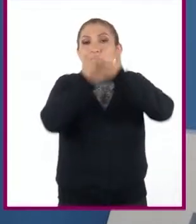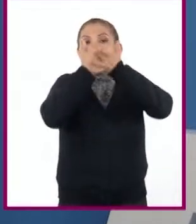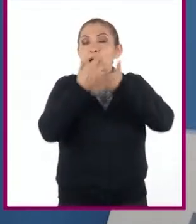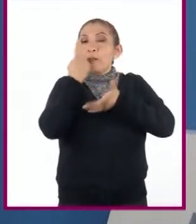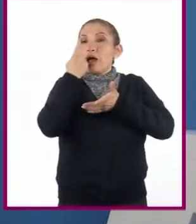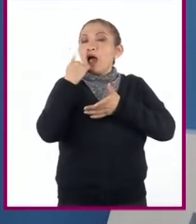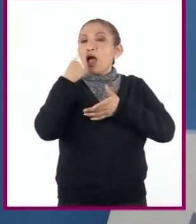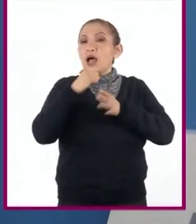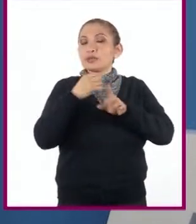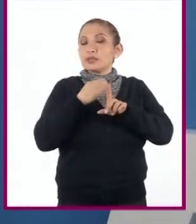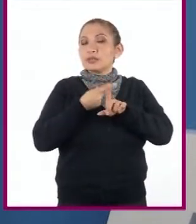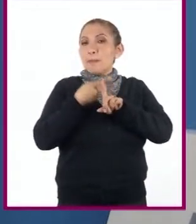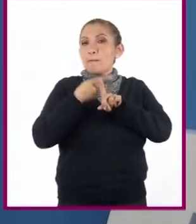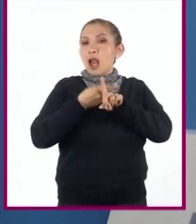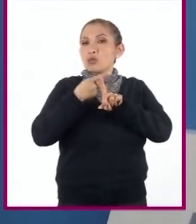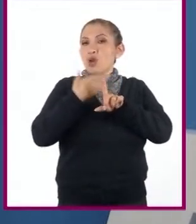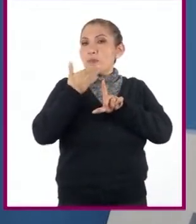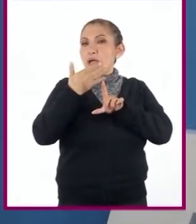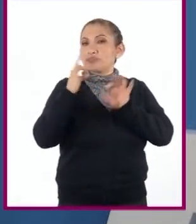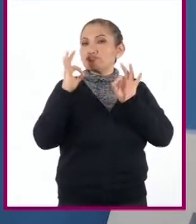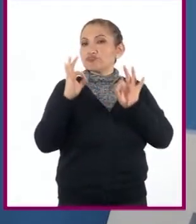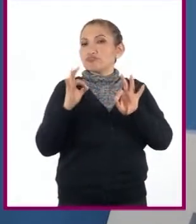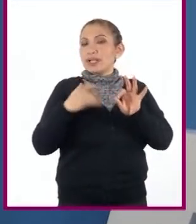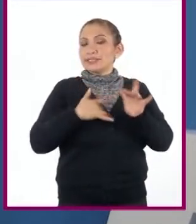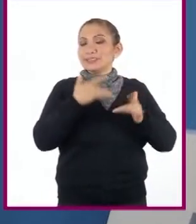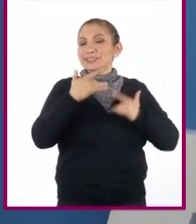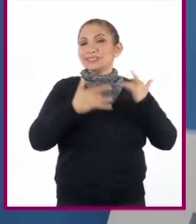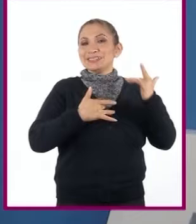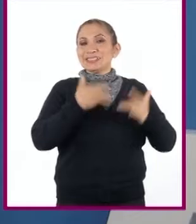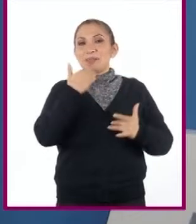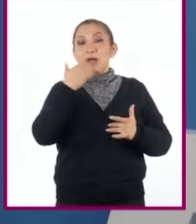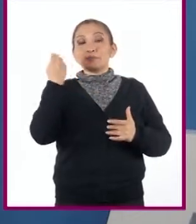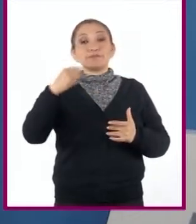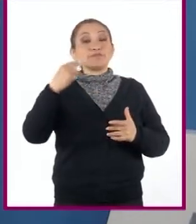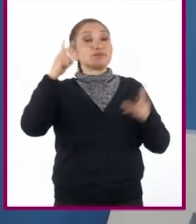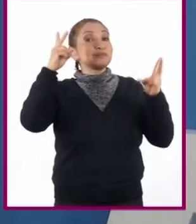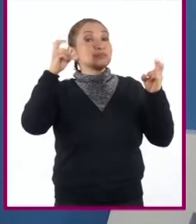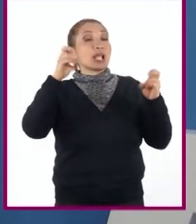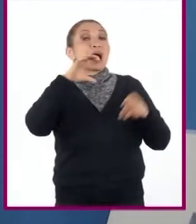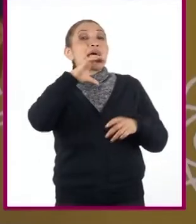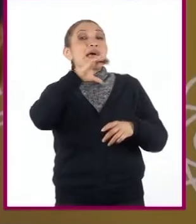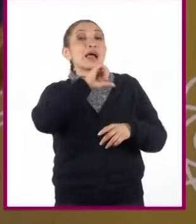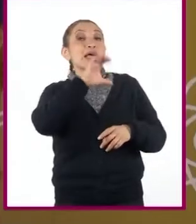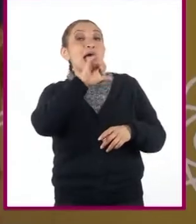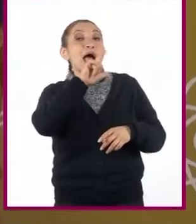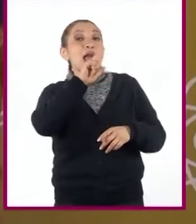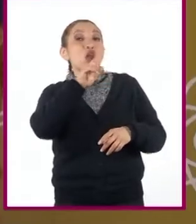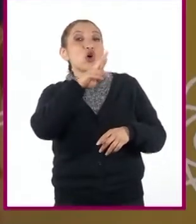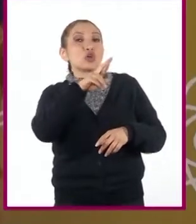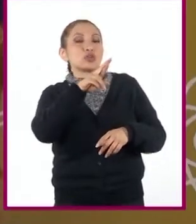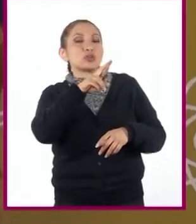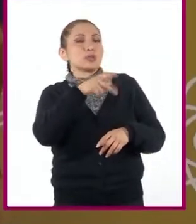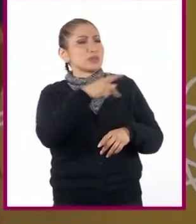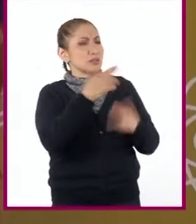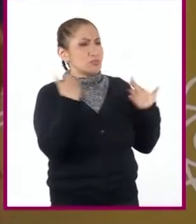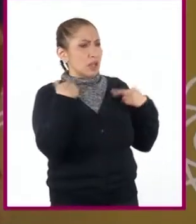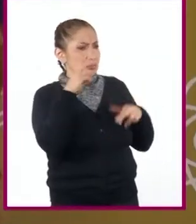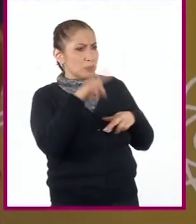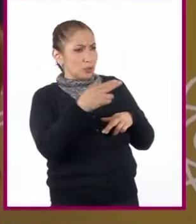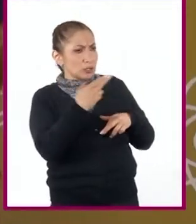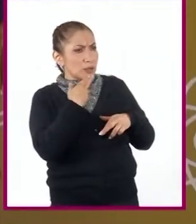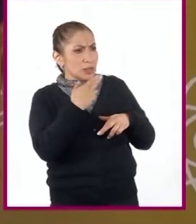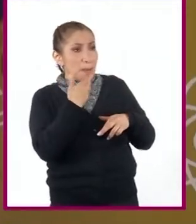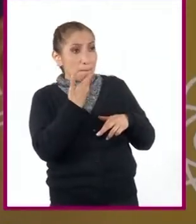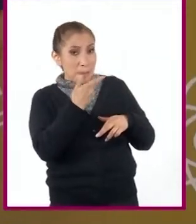adecuada temperatura en el cuerpo. Esa sensación generalmente la conocemos como calor. Pero, maestro, ¿realmente